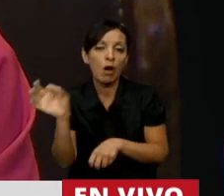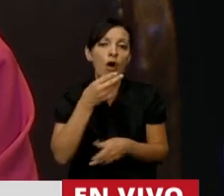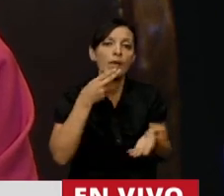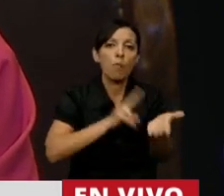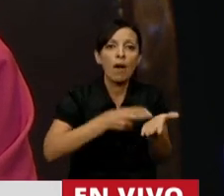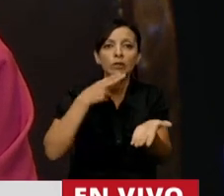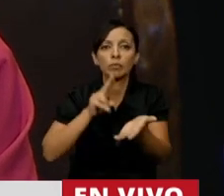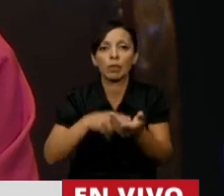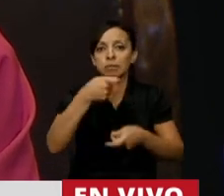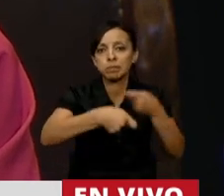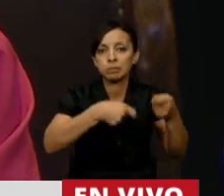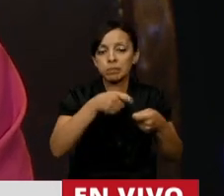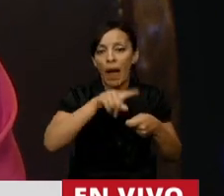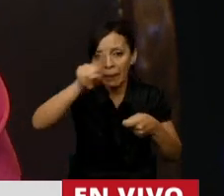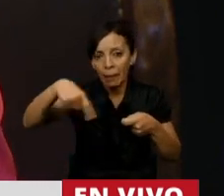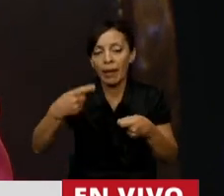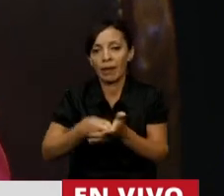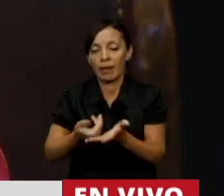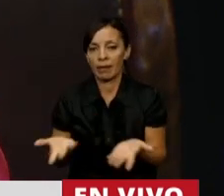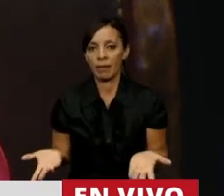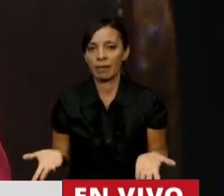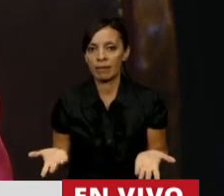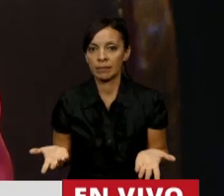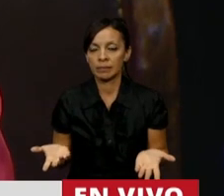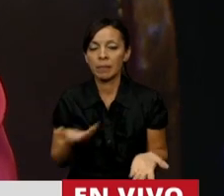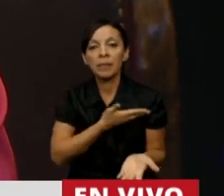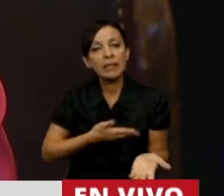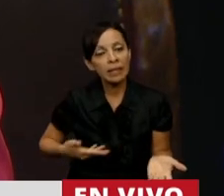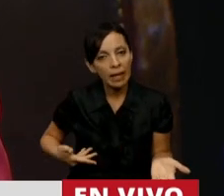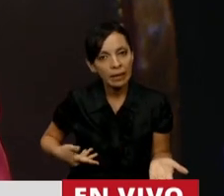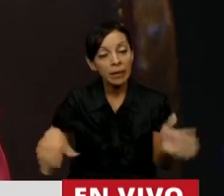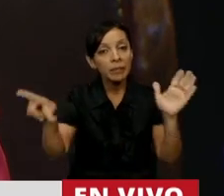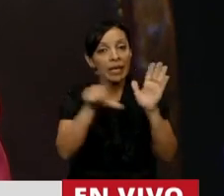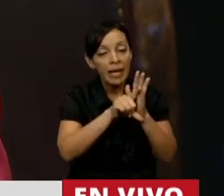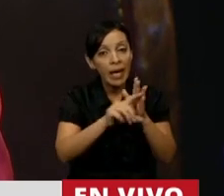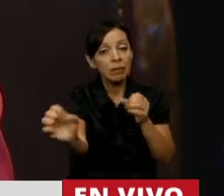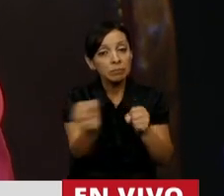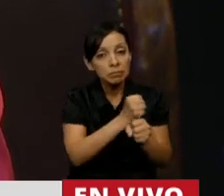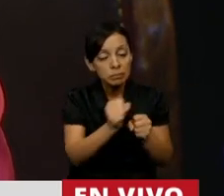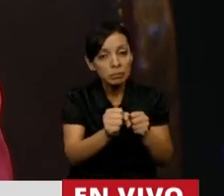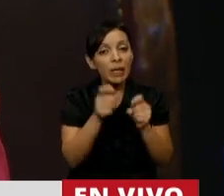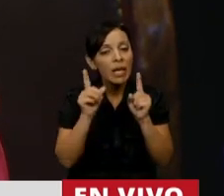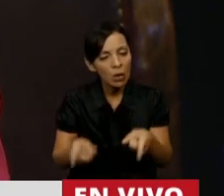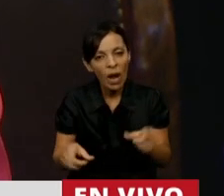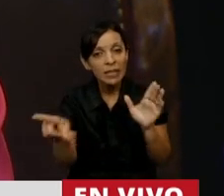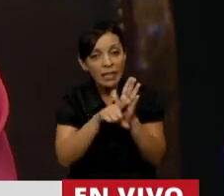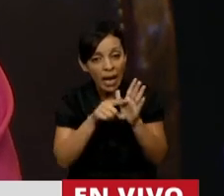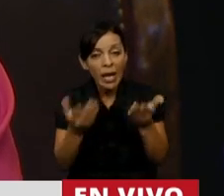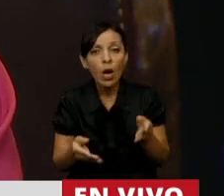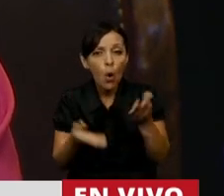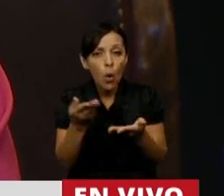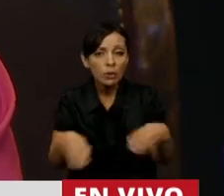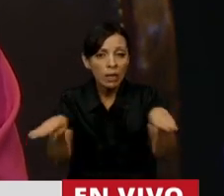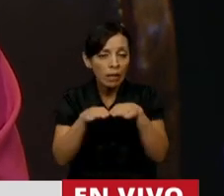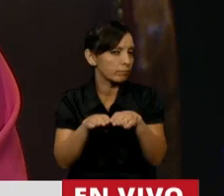los impuestos nacionales. Señor Presidente, aunque se sancione esta ley no es justa.